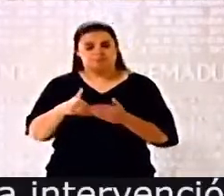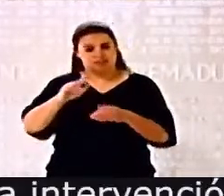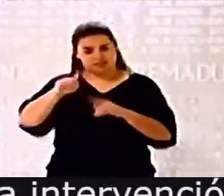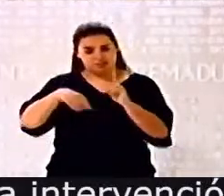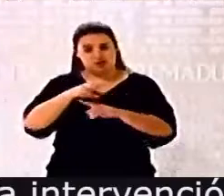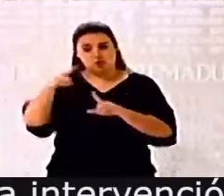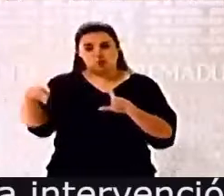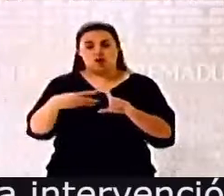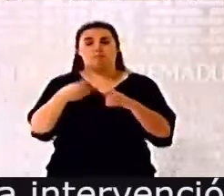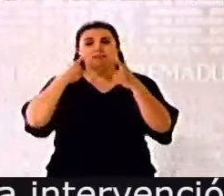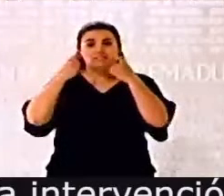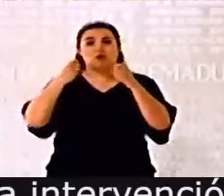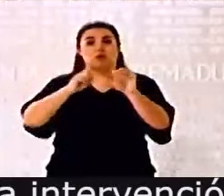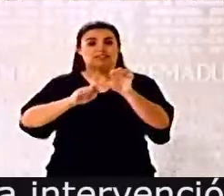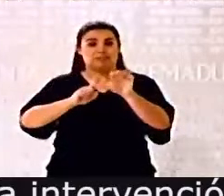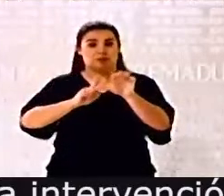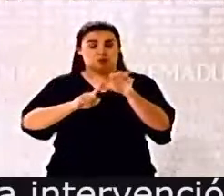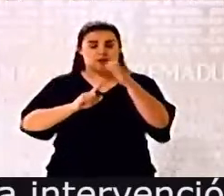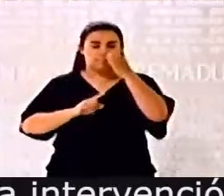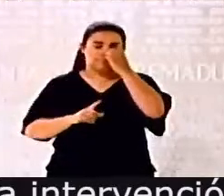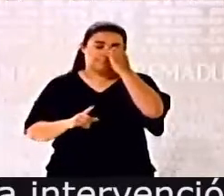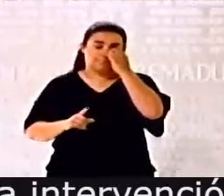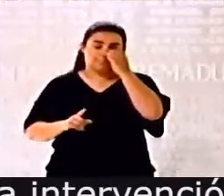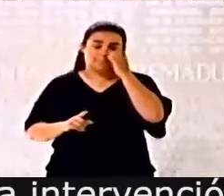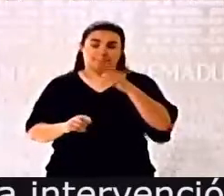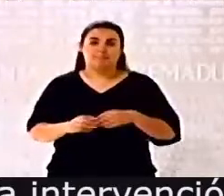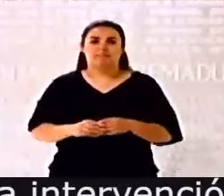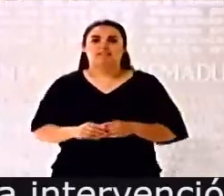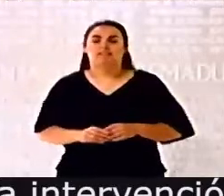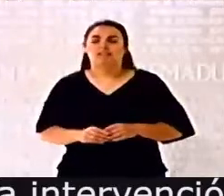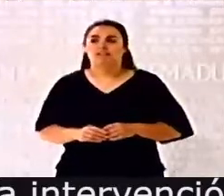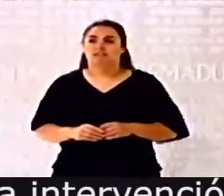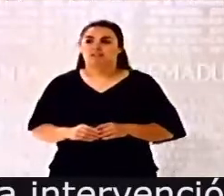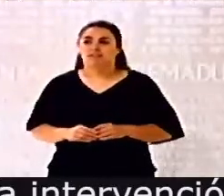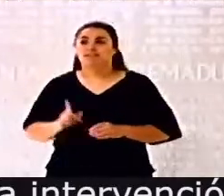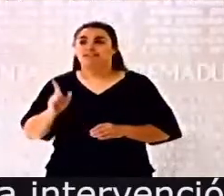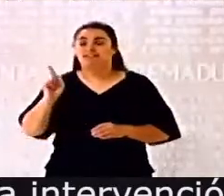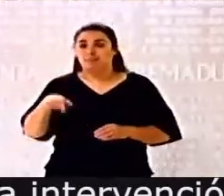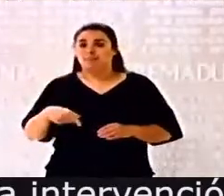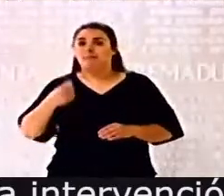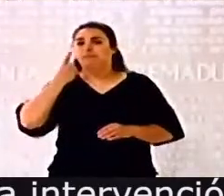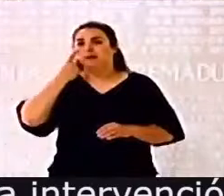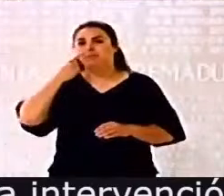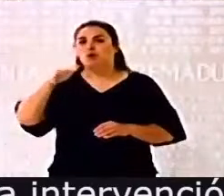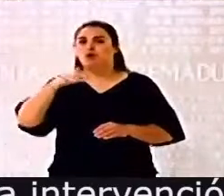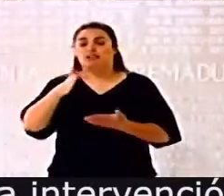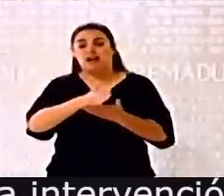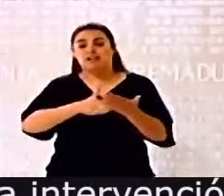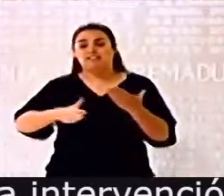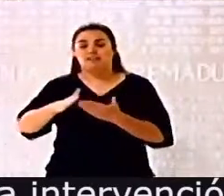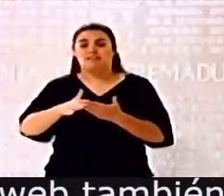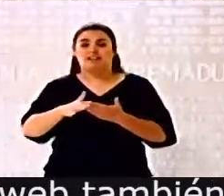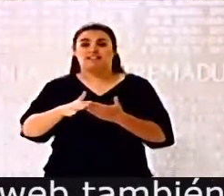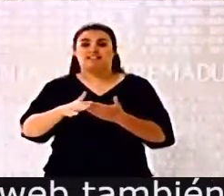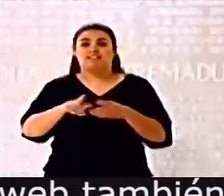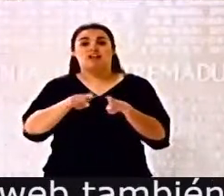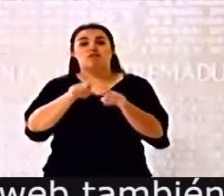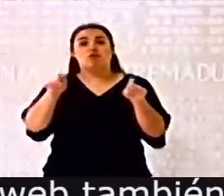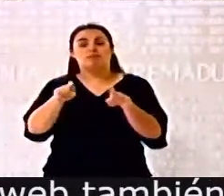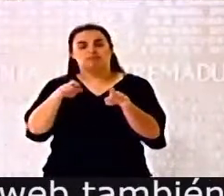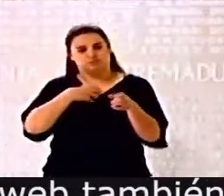web, Salud Extremadura. Estarán también a través de infografía que